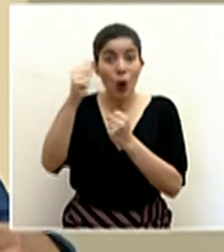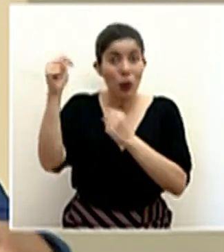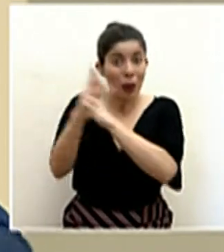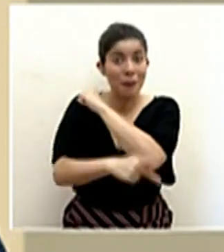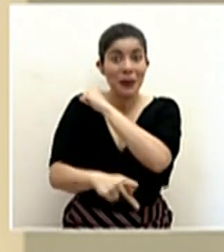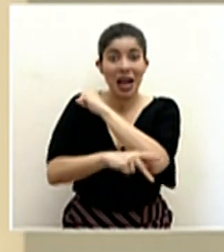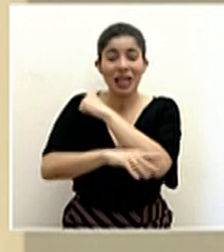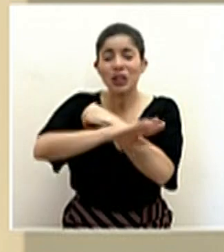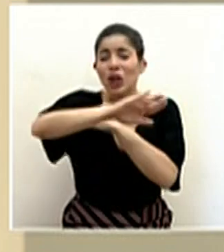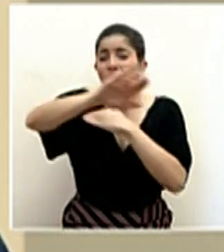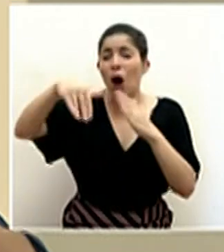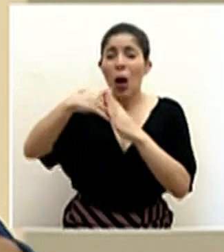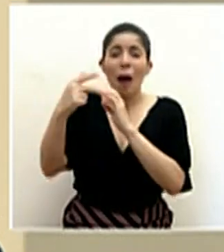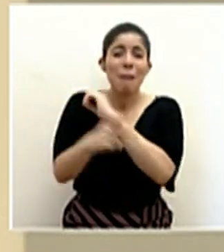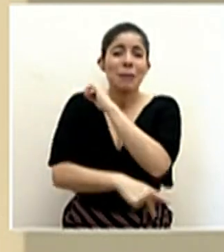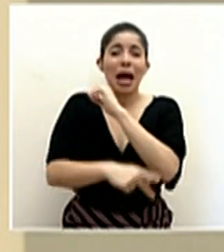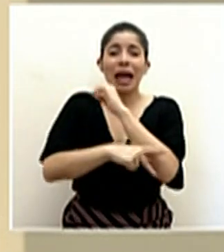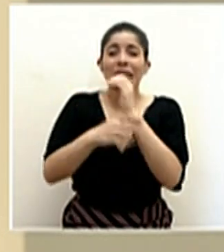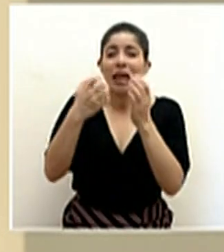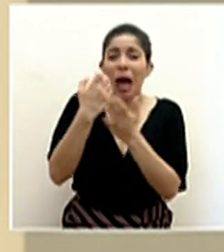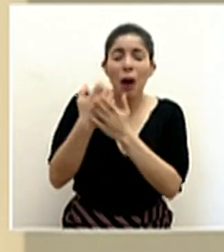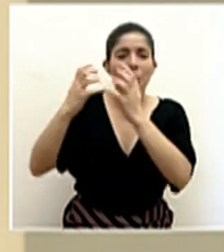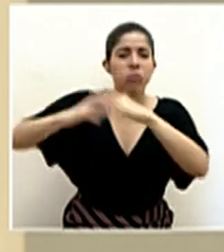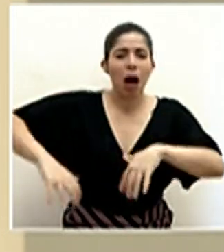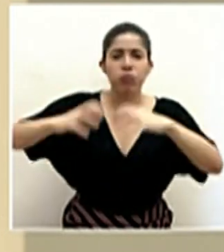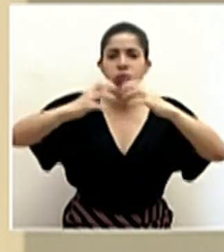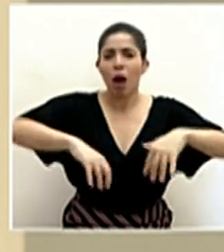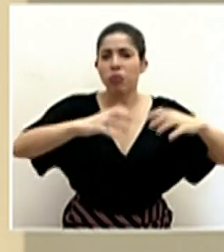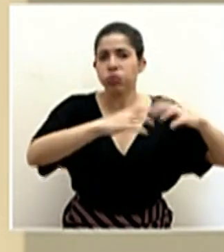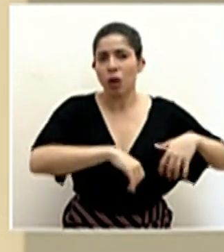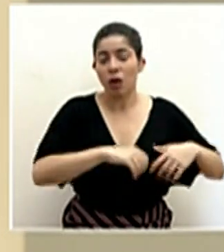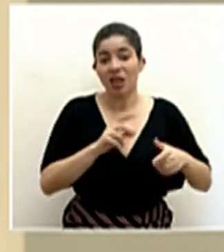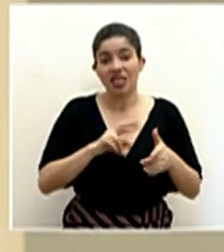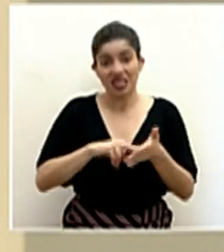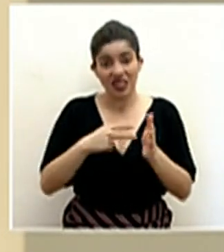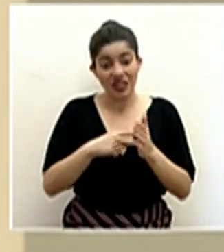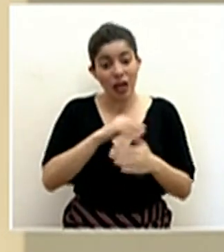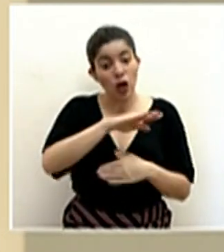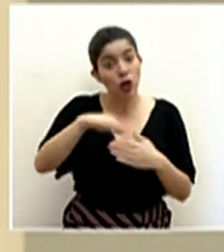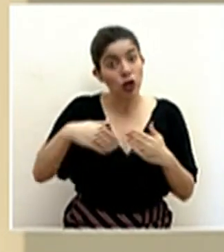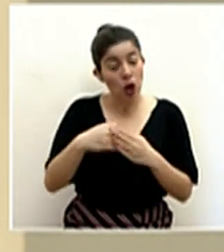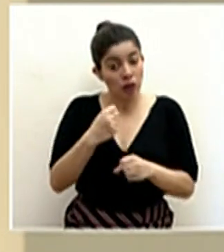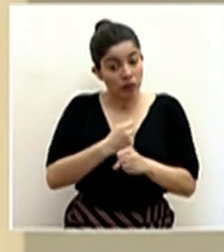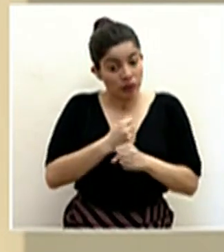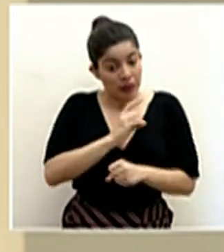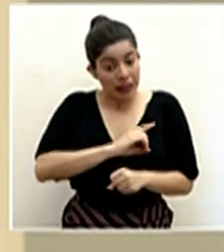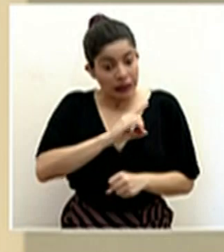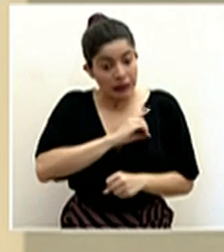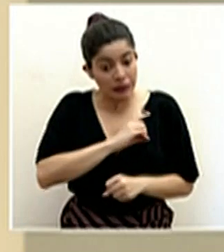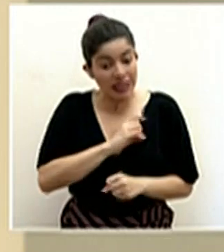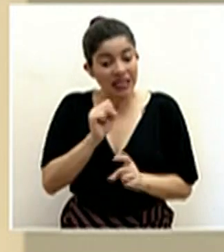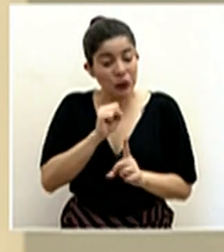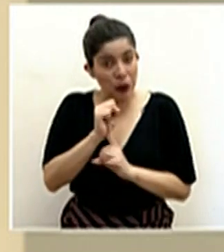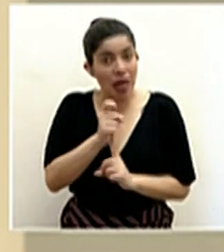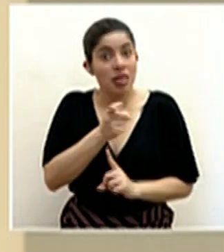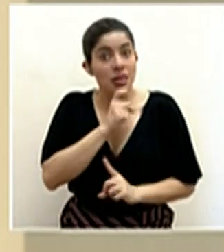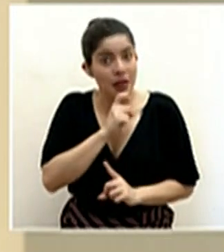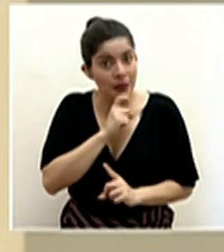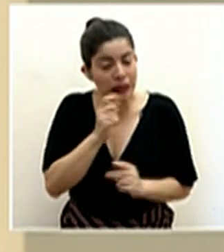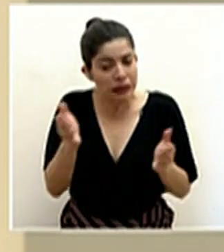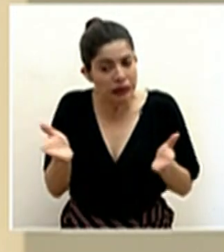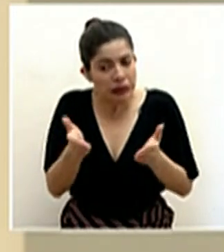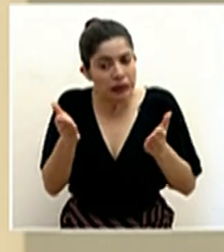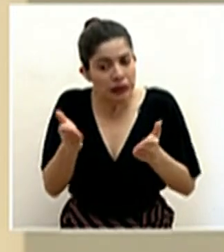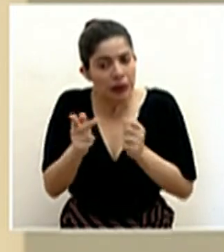países, se colapsa todo el país, todo el sistema económico se colapsa. Así que aquí todos estamos sosteniendo, en medio de una situación muy difícil, que el país